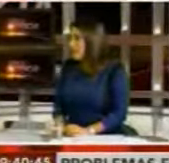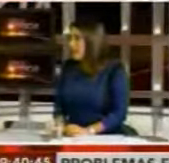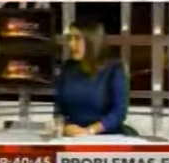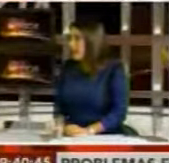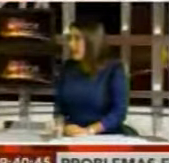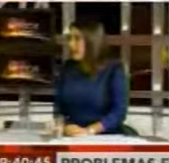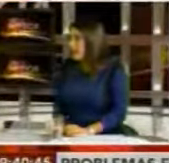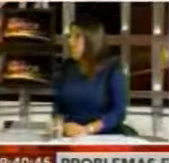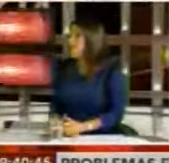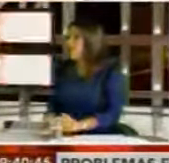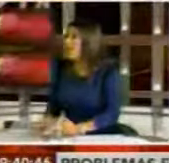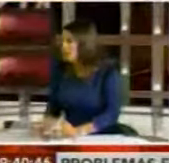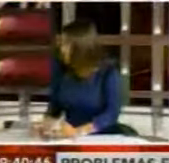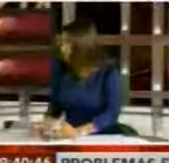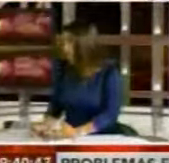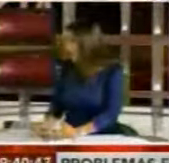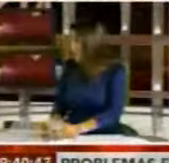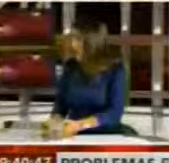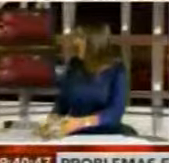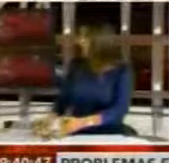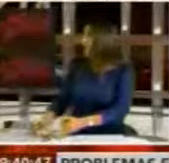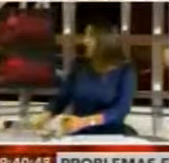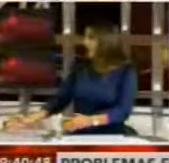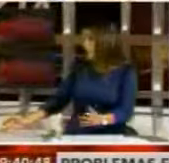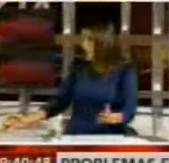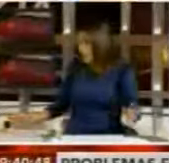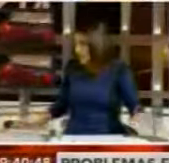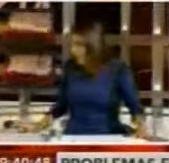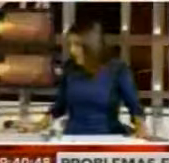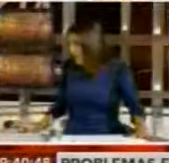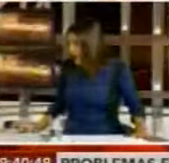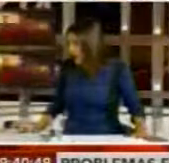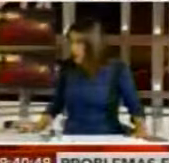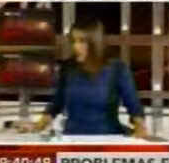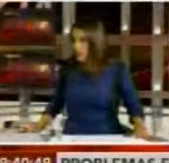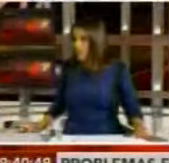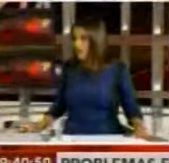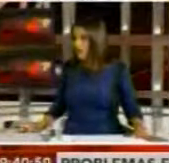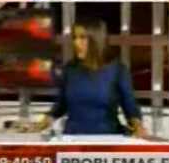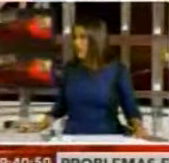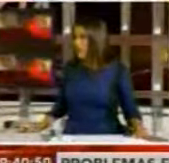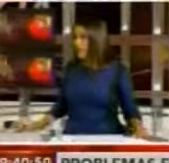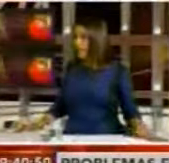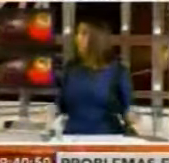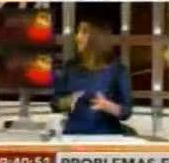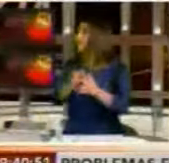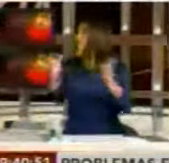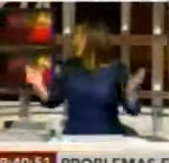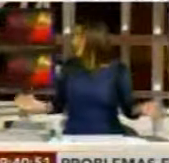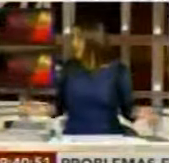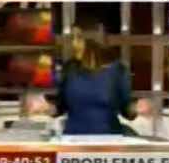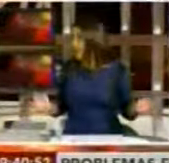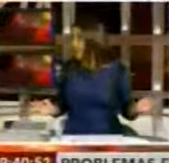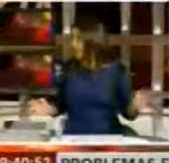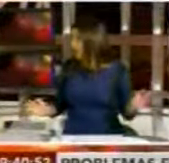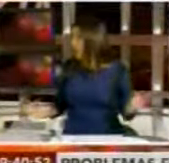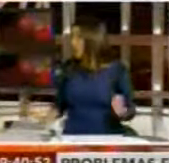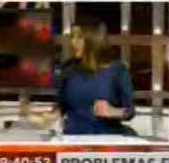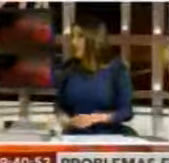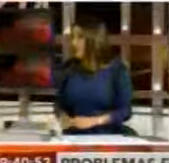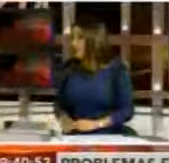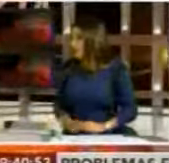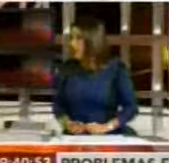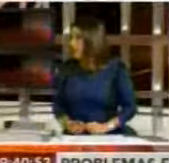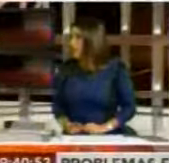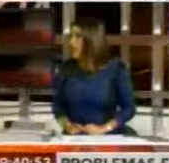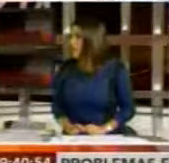para poder viajar a Estados Unidos, este programa de puertas abiertas que se comienza a concretar a partir de fines de este mes. En términos económicos, ¿es una